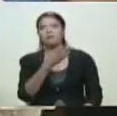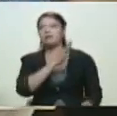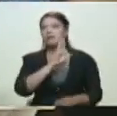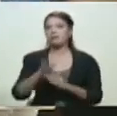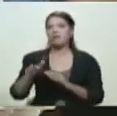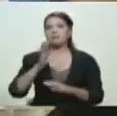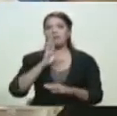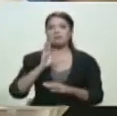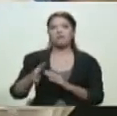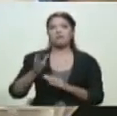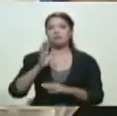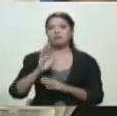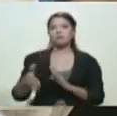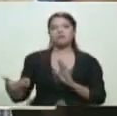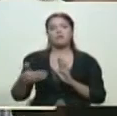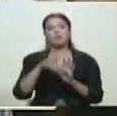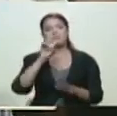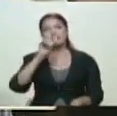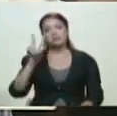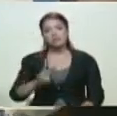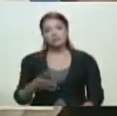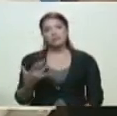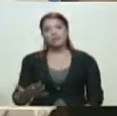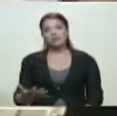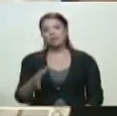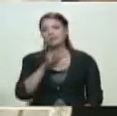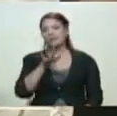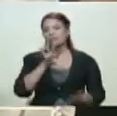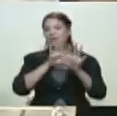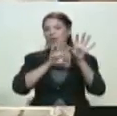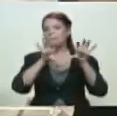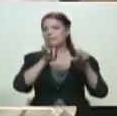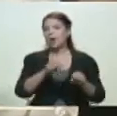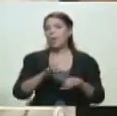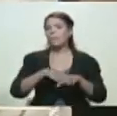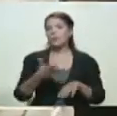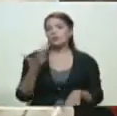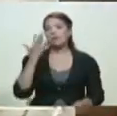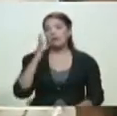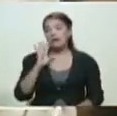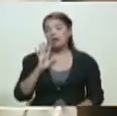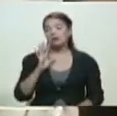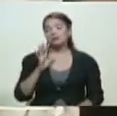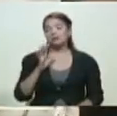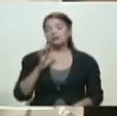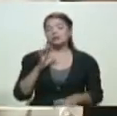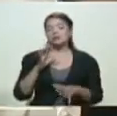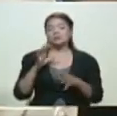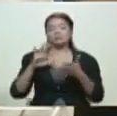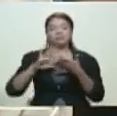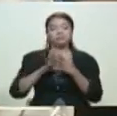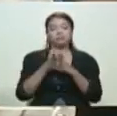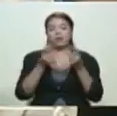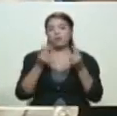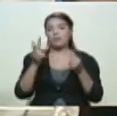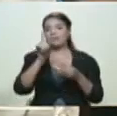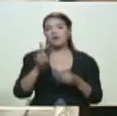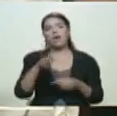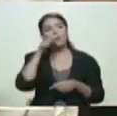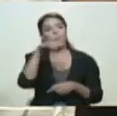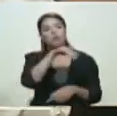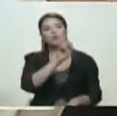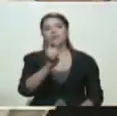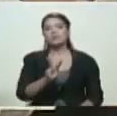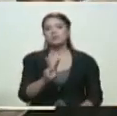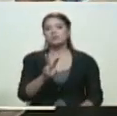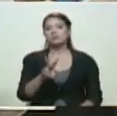más sanciones contra Venezuela desde los centros imperiales, porque creen que asfixiando a la economía venezolana, el pueblo de